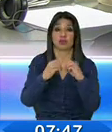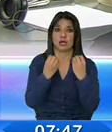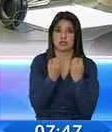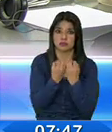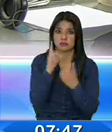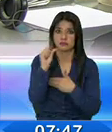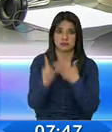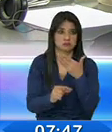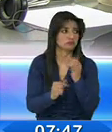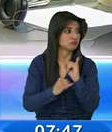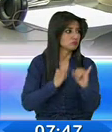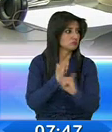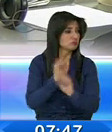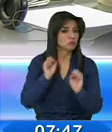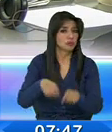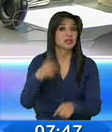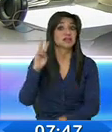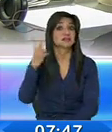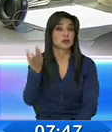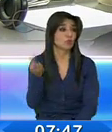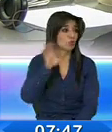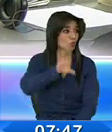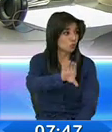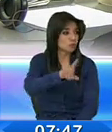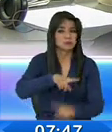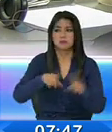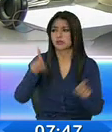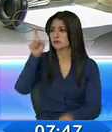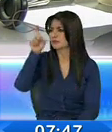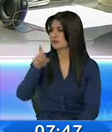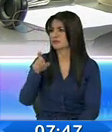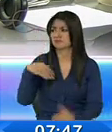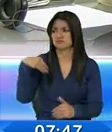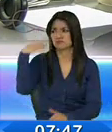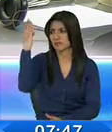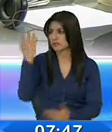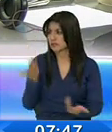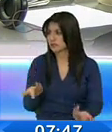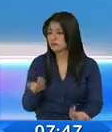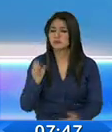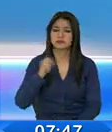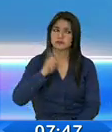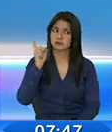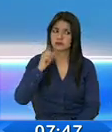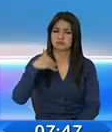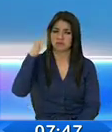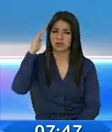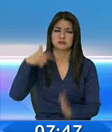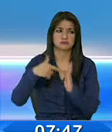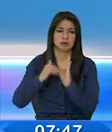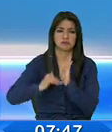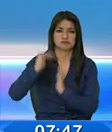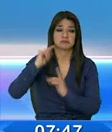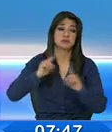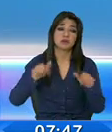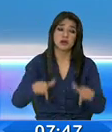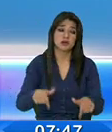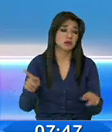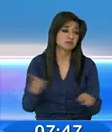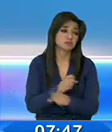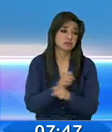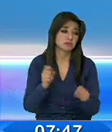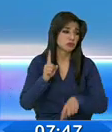fondo pueda hacer el segundo desembolso de las necesidades son mucho mayores las necesidades a muchos mayores pero la situación se